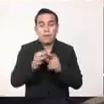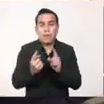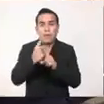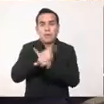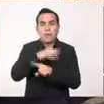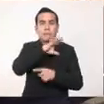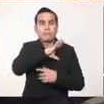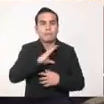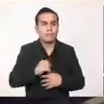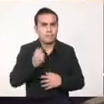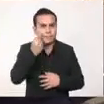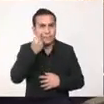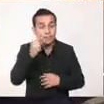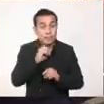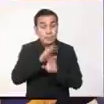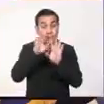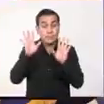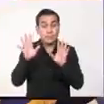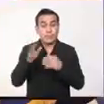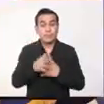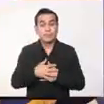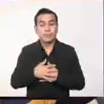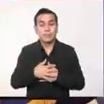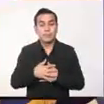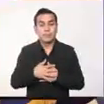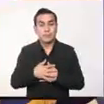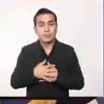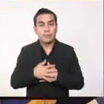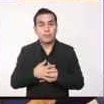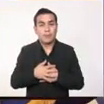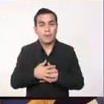cambio. Y ojo,